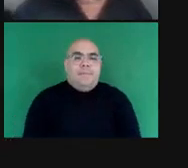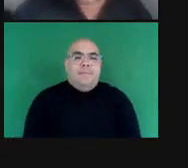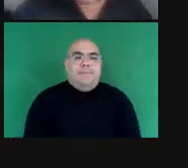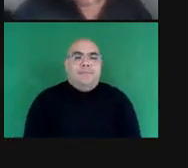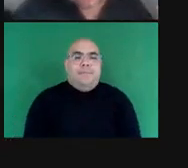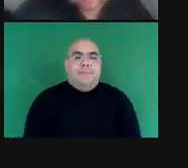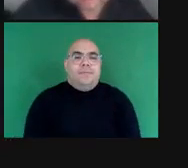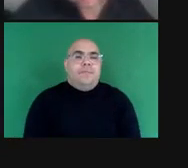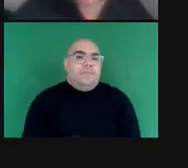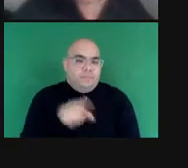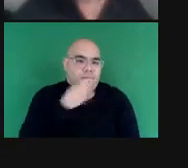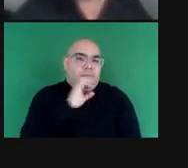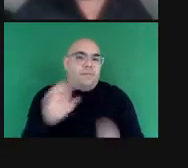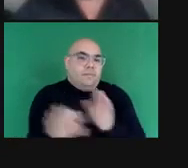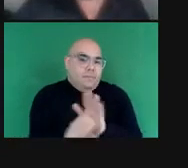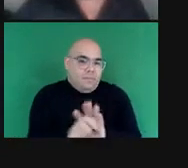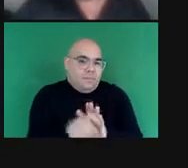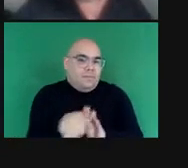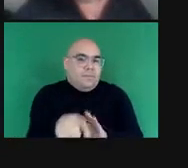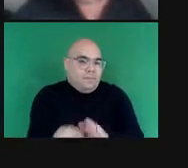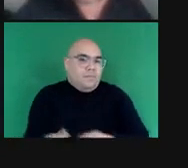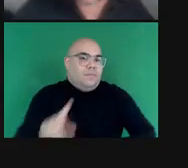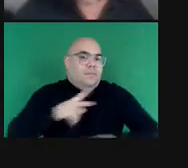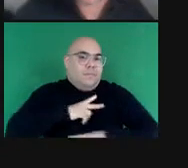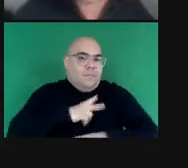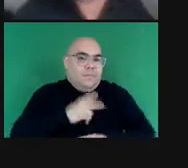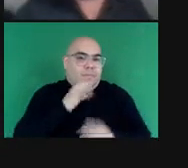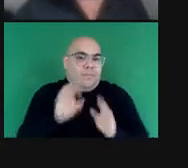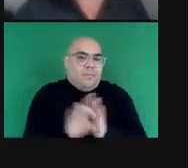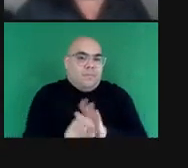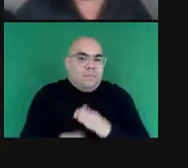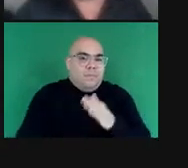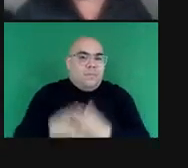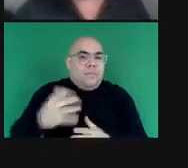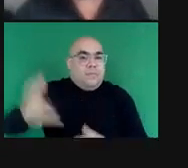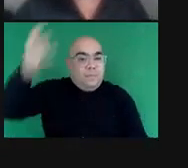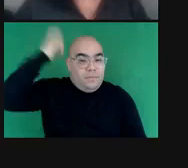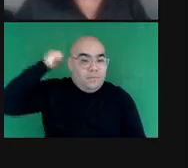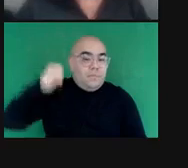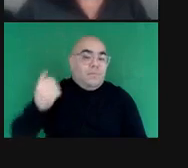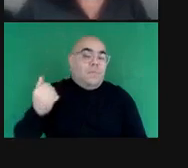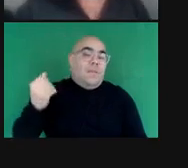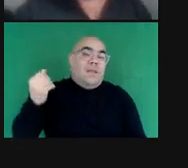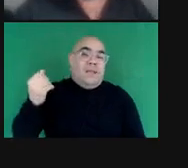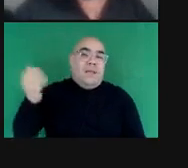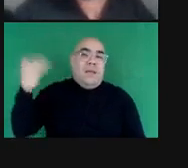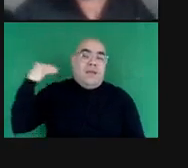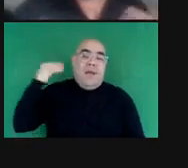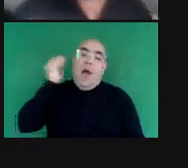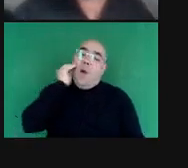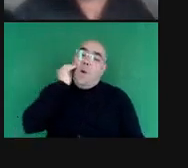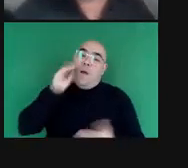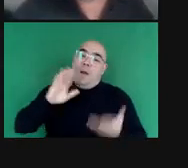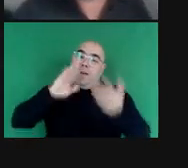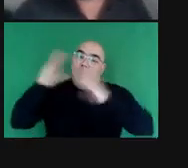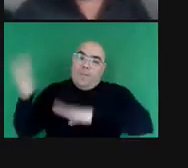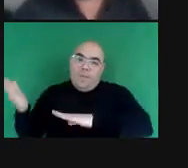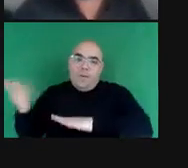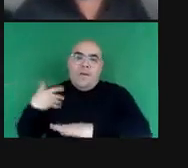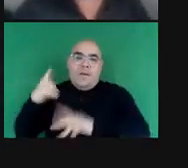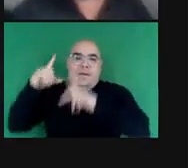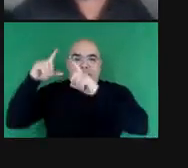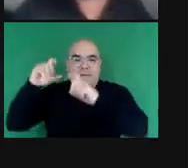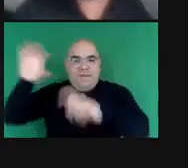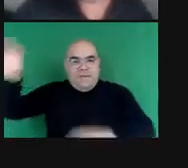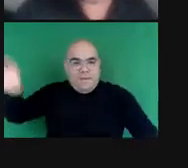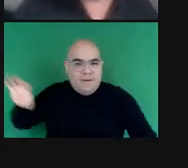Este es un ejemplo de un asunto muy personal, y es que cuando muere mi abuela, yo empiezo a activar una de sus imágenes